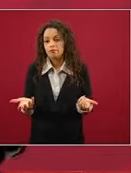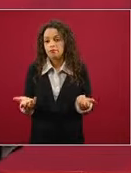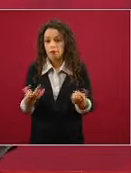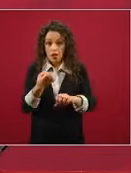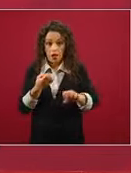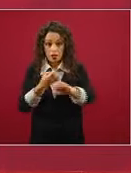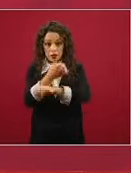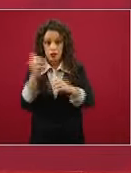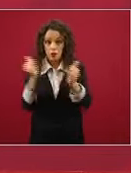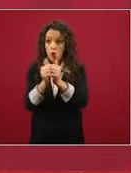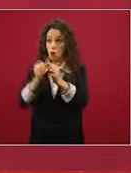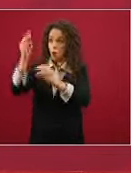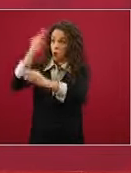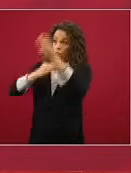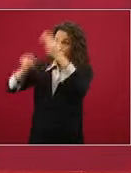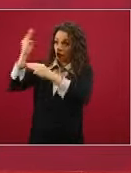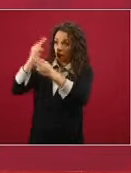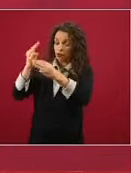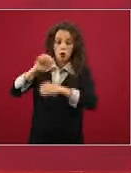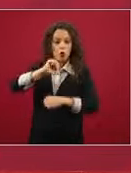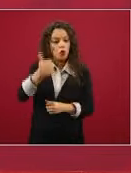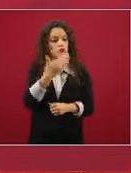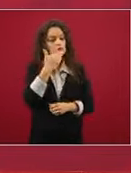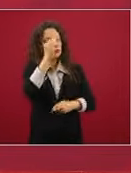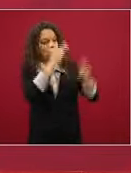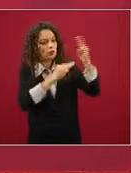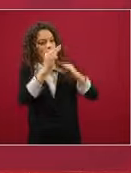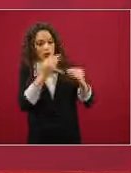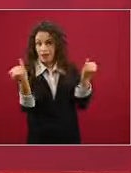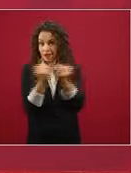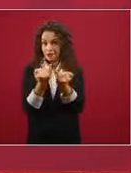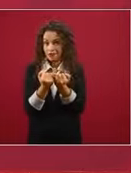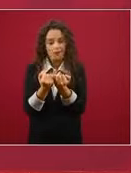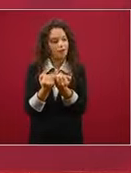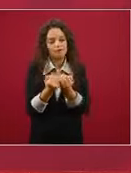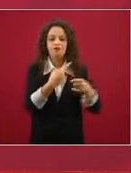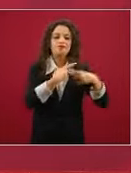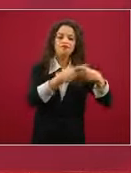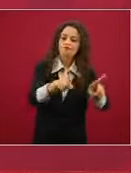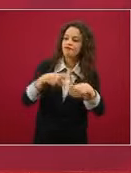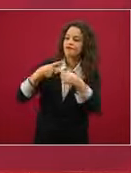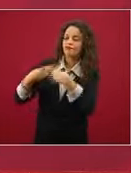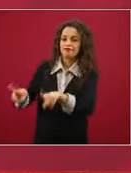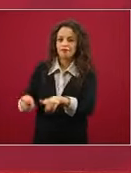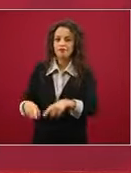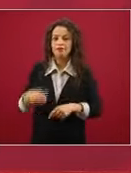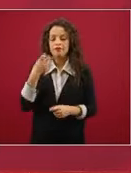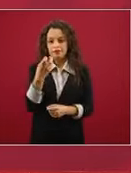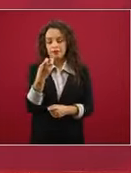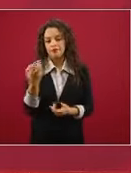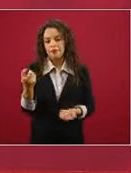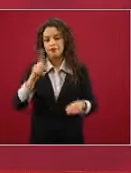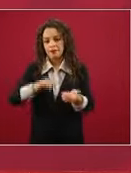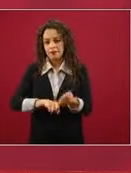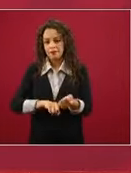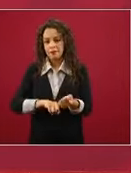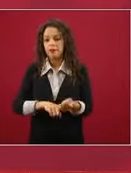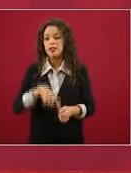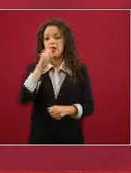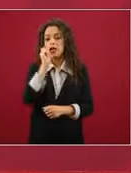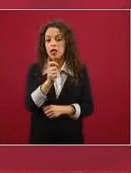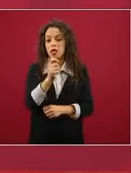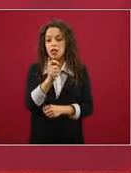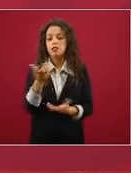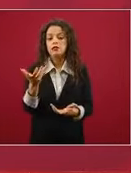que son montañosos. Eso a su vez determina la densidad o la proximidad, antes que hablar de densidad, la proximidad